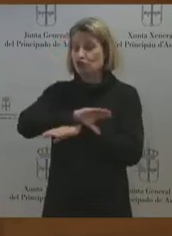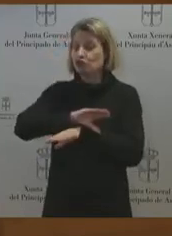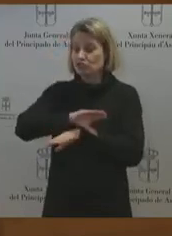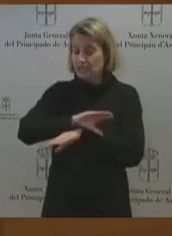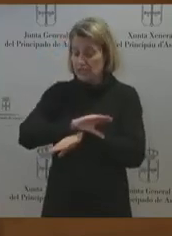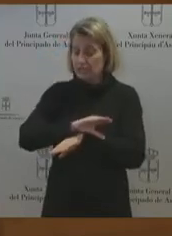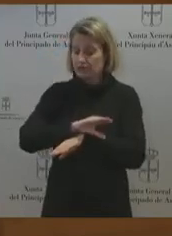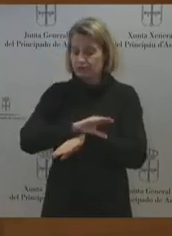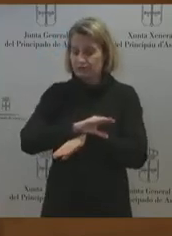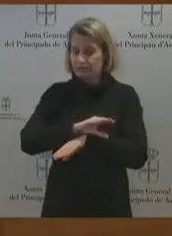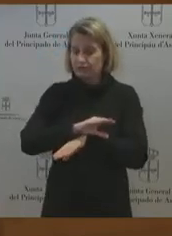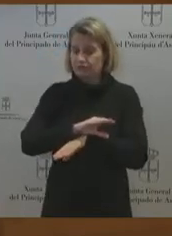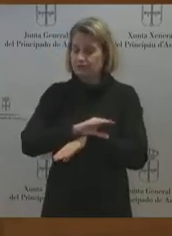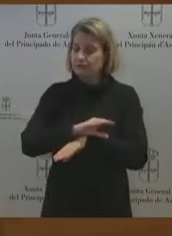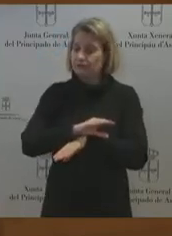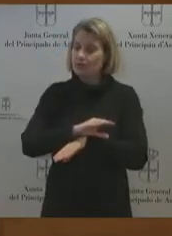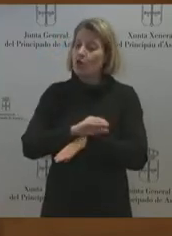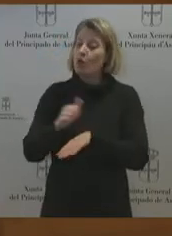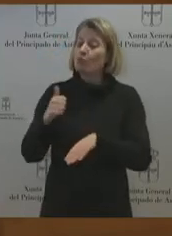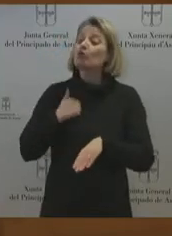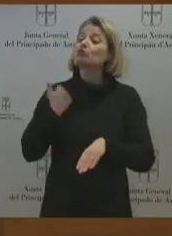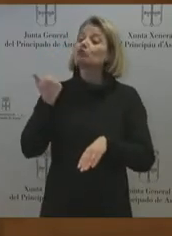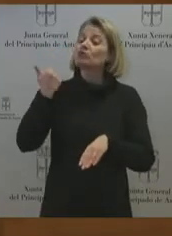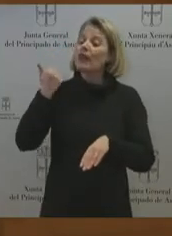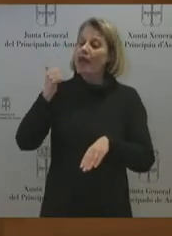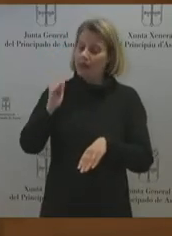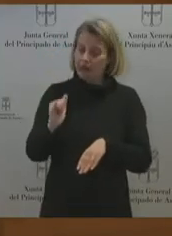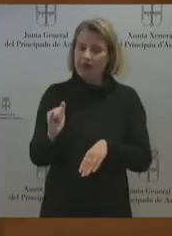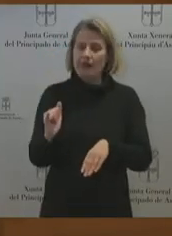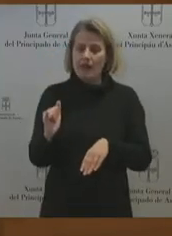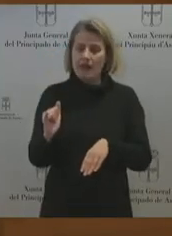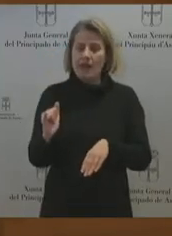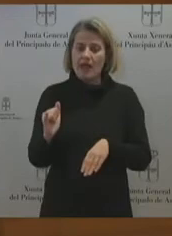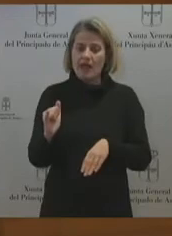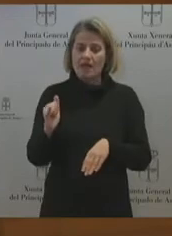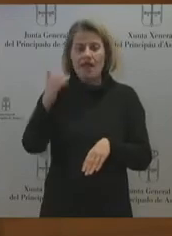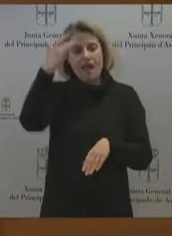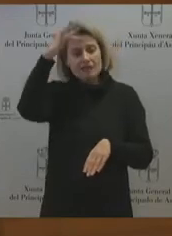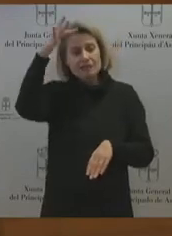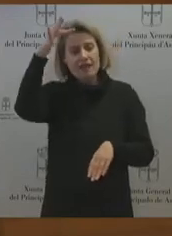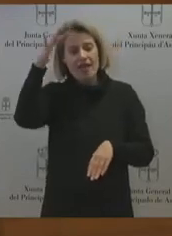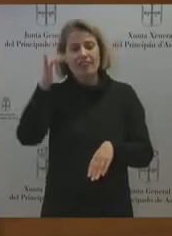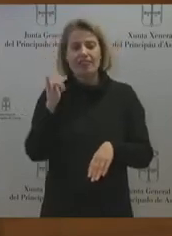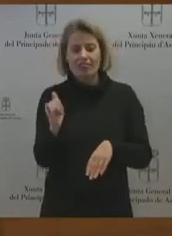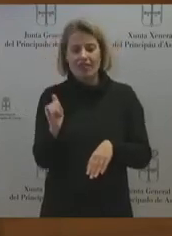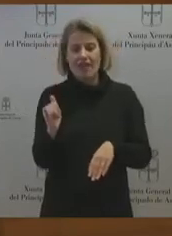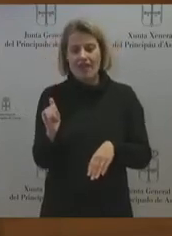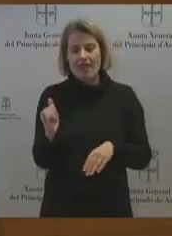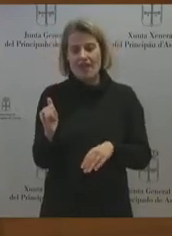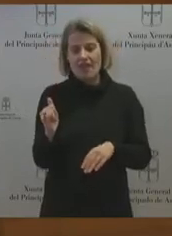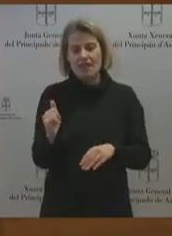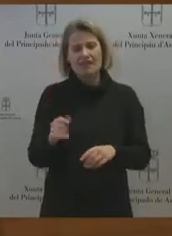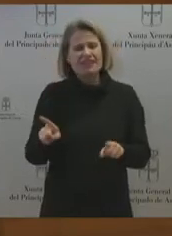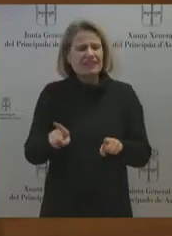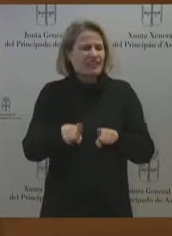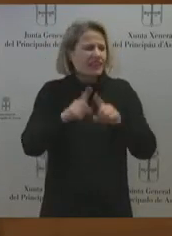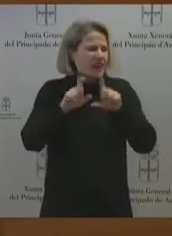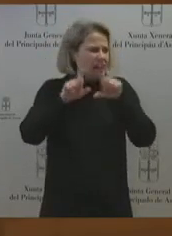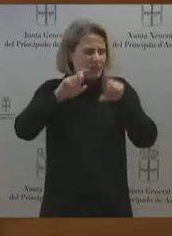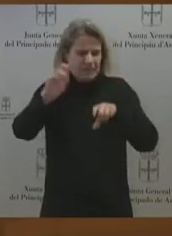oportunidad, de verdad que la hay una esperanza. No hable usted de la intervención de otras empresas, sino que tenemos que tener intervención